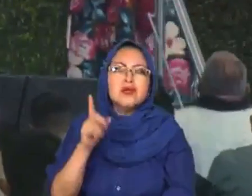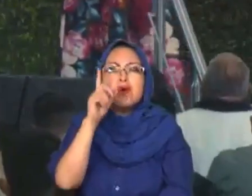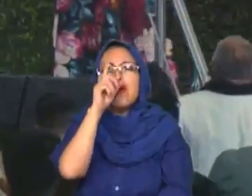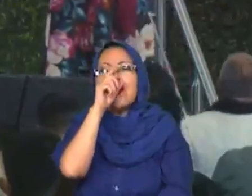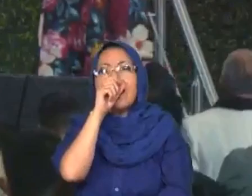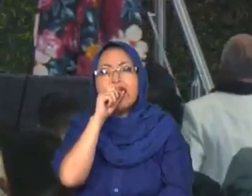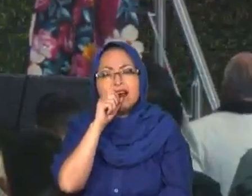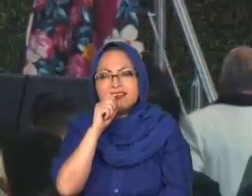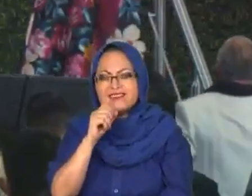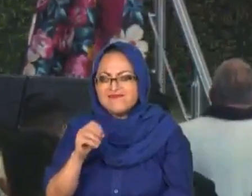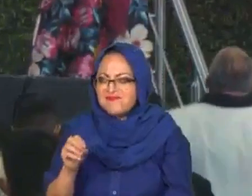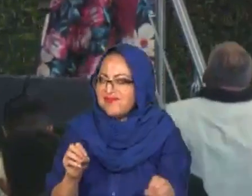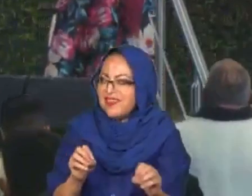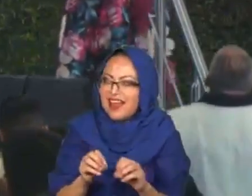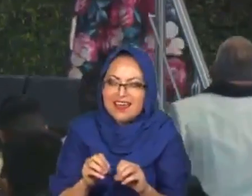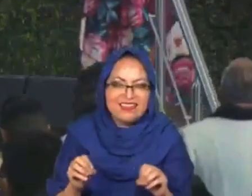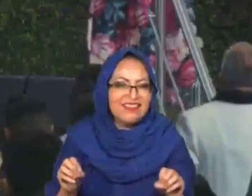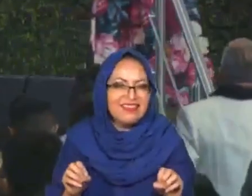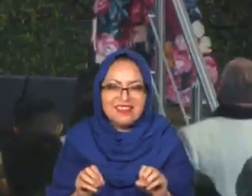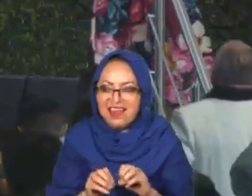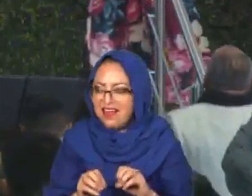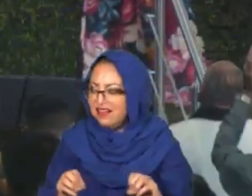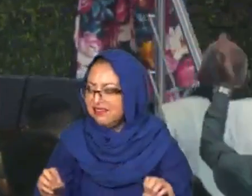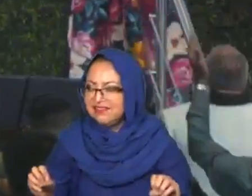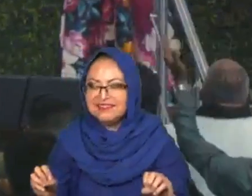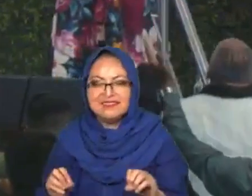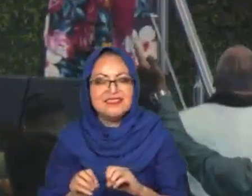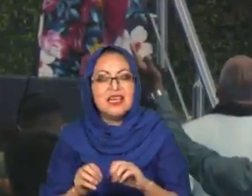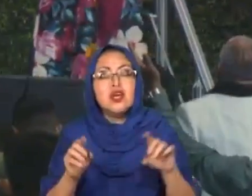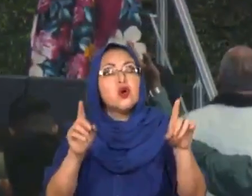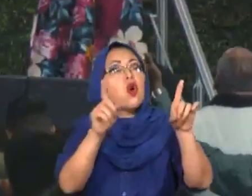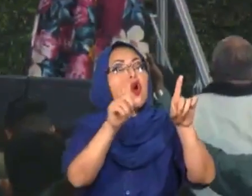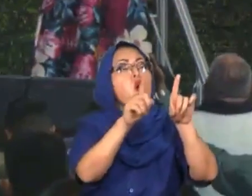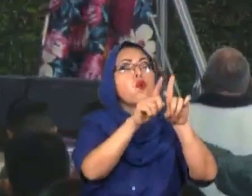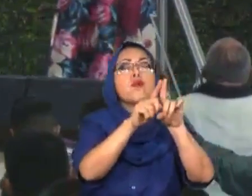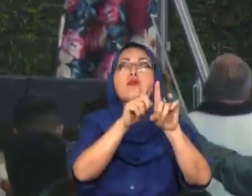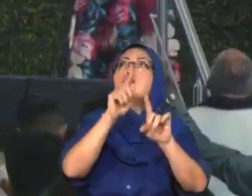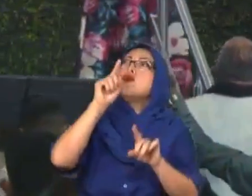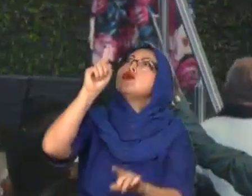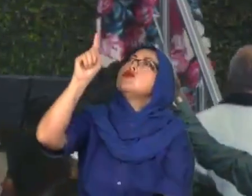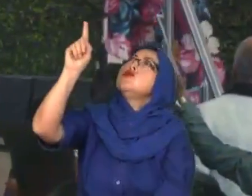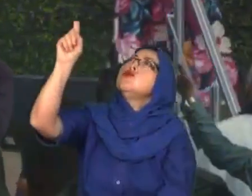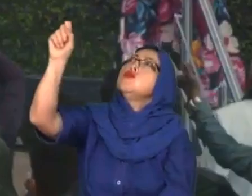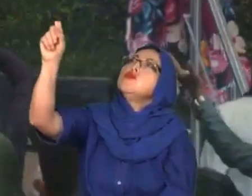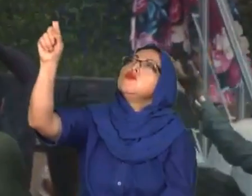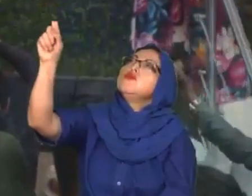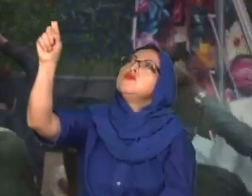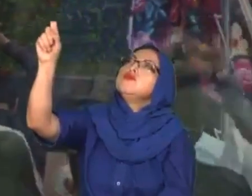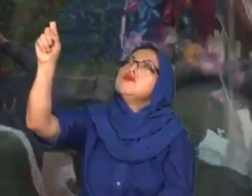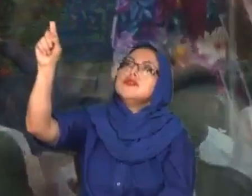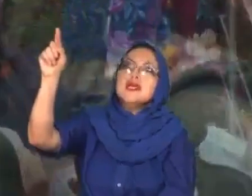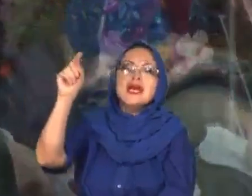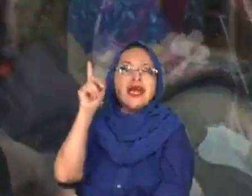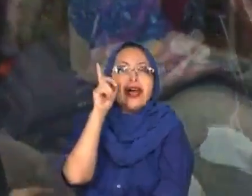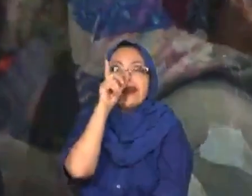No hay nadie como tú.